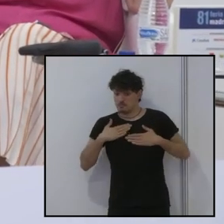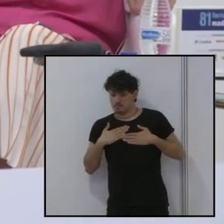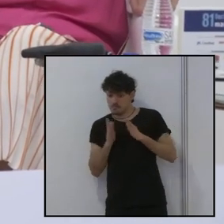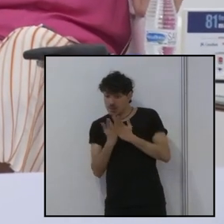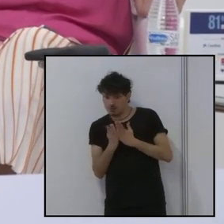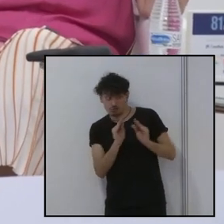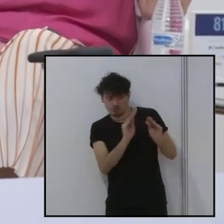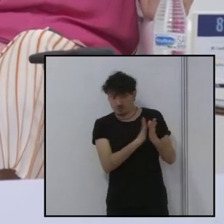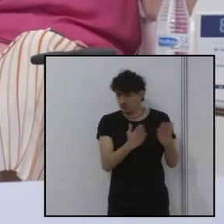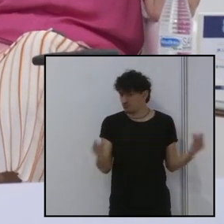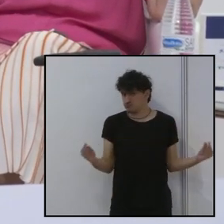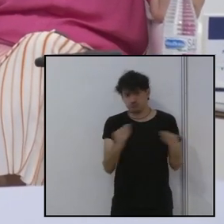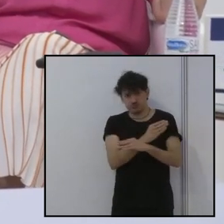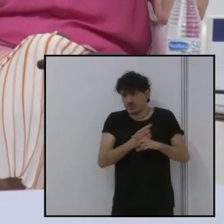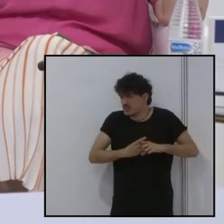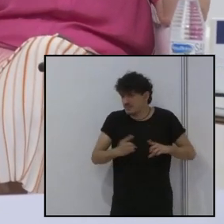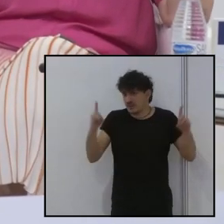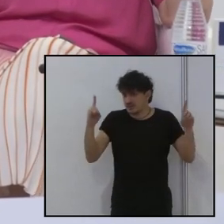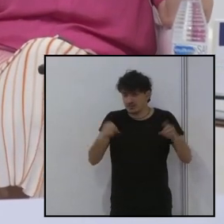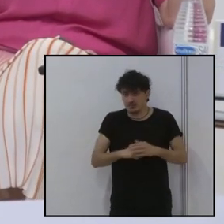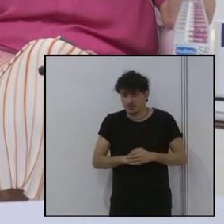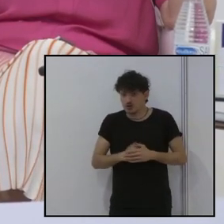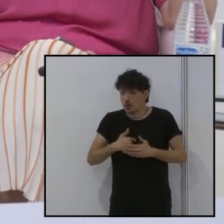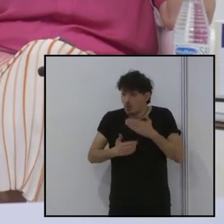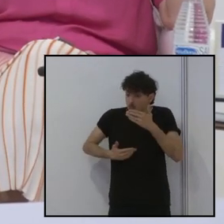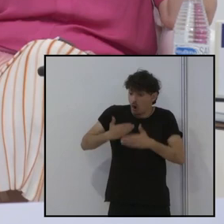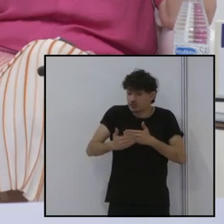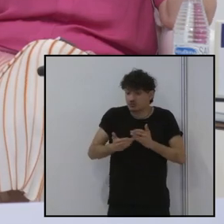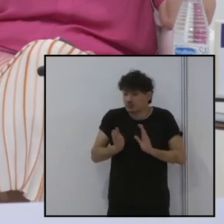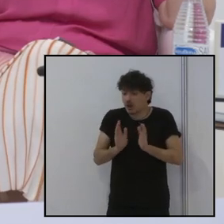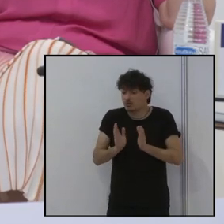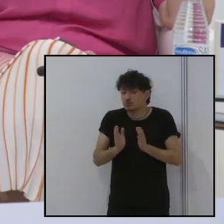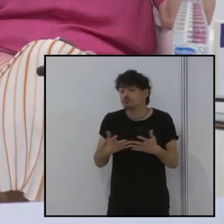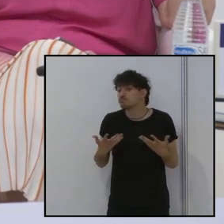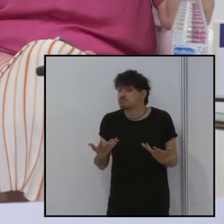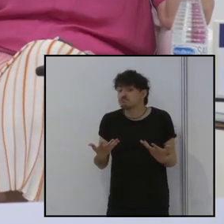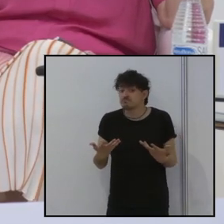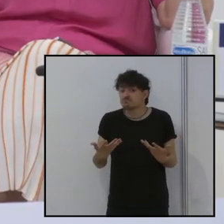Porque yo no he hecho esto en un sentido de proceso terapéutico.